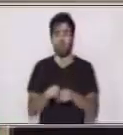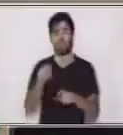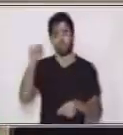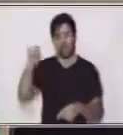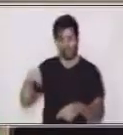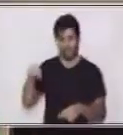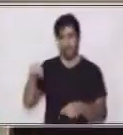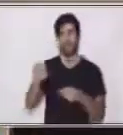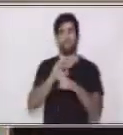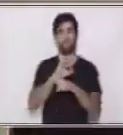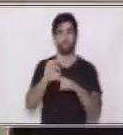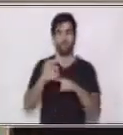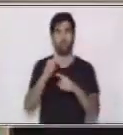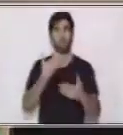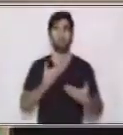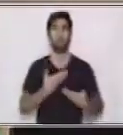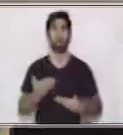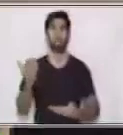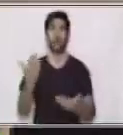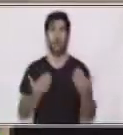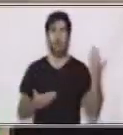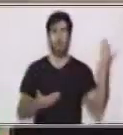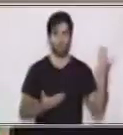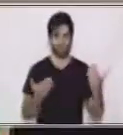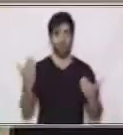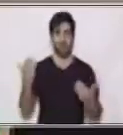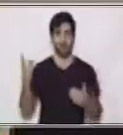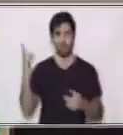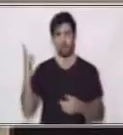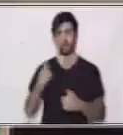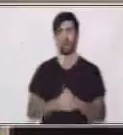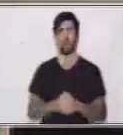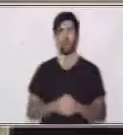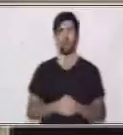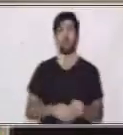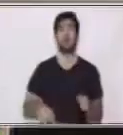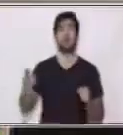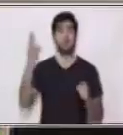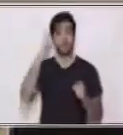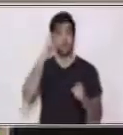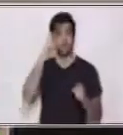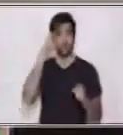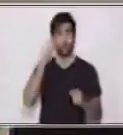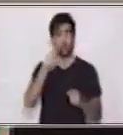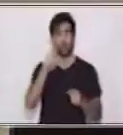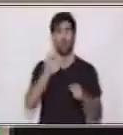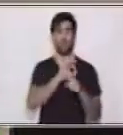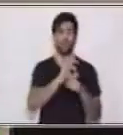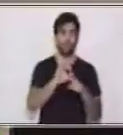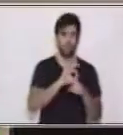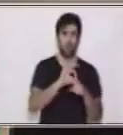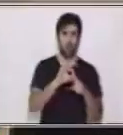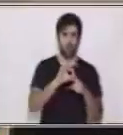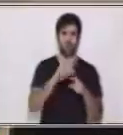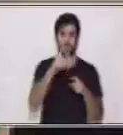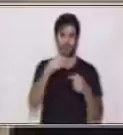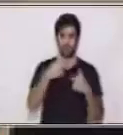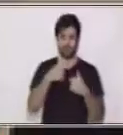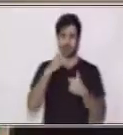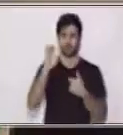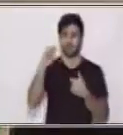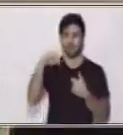poética del mensaje. ¿Te recuerdas de los elementos de la comunicación? Emisor, receptor,